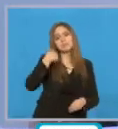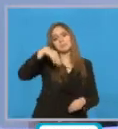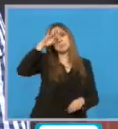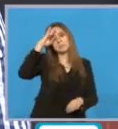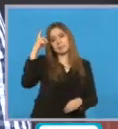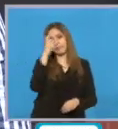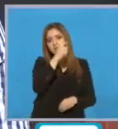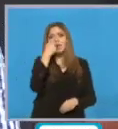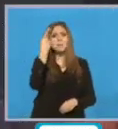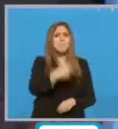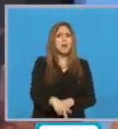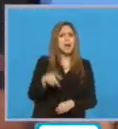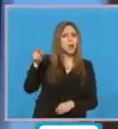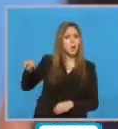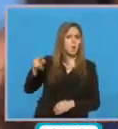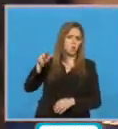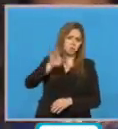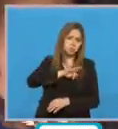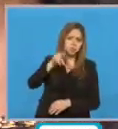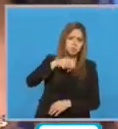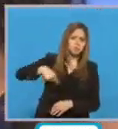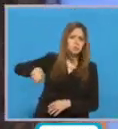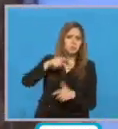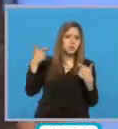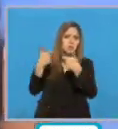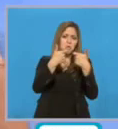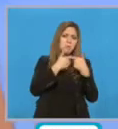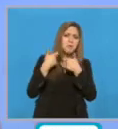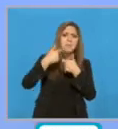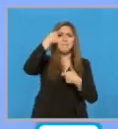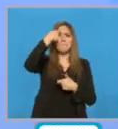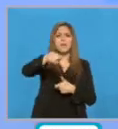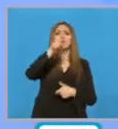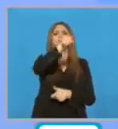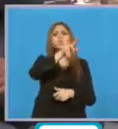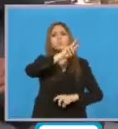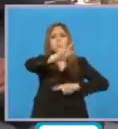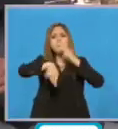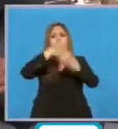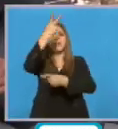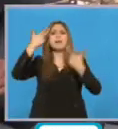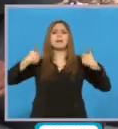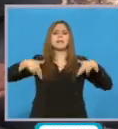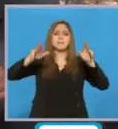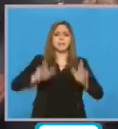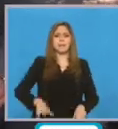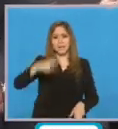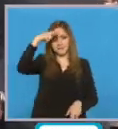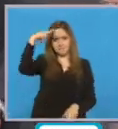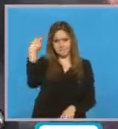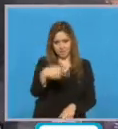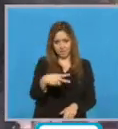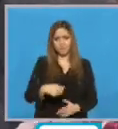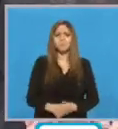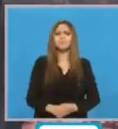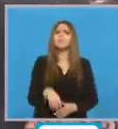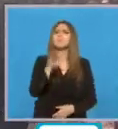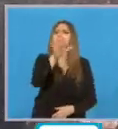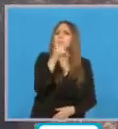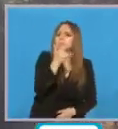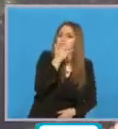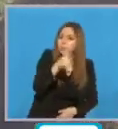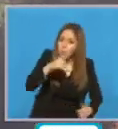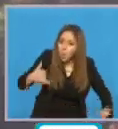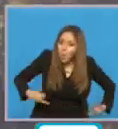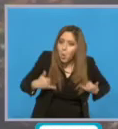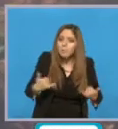puedan pues ir, viajar y representar a México de la mejor manera. Están muy jóvenes. Me gustaría saber desde qué edad comenzaron ustedes a